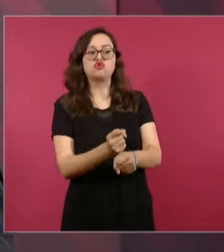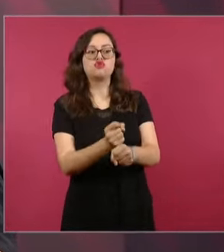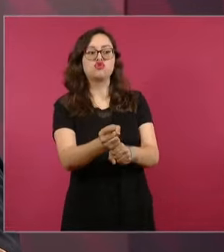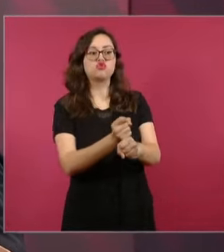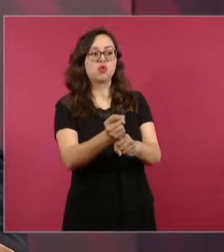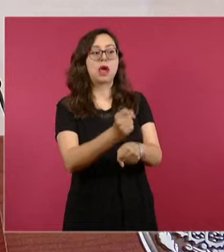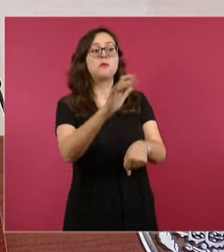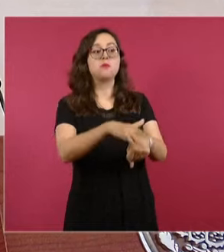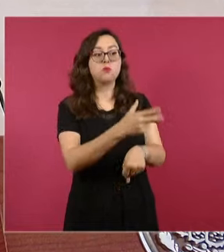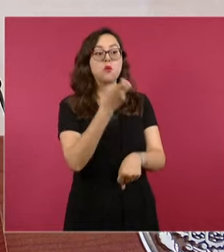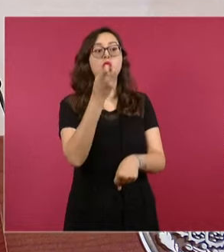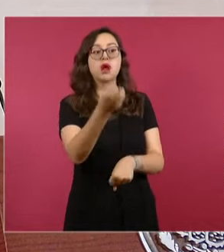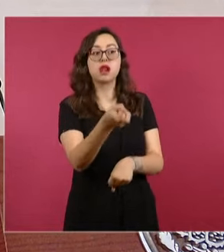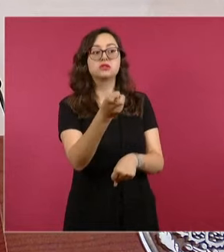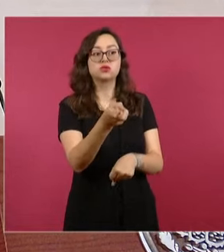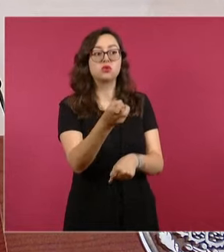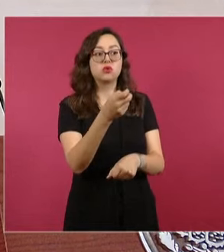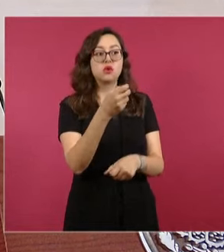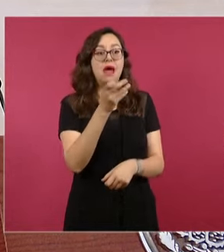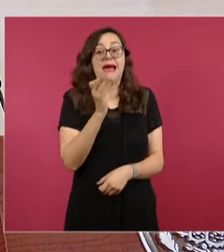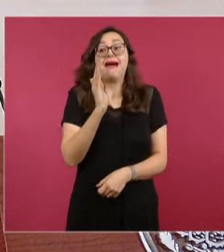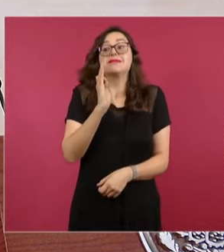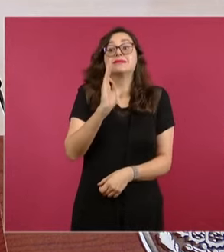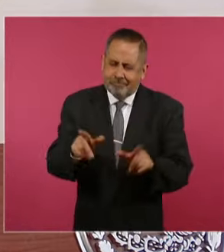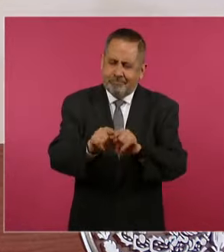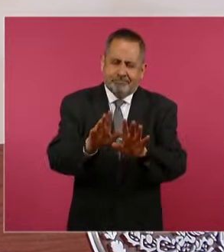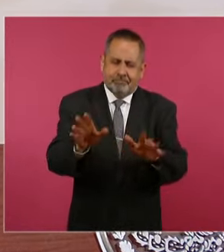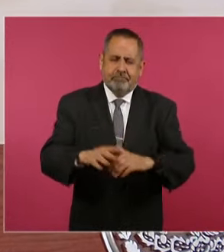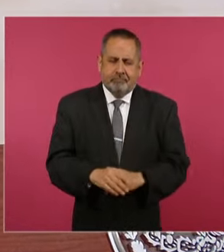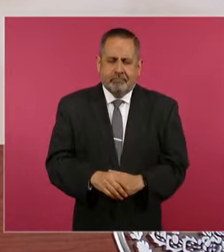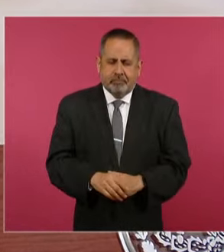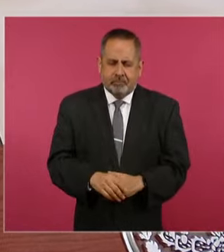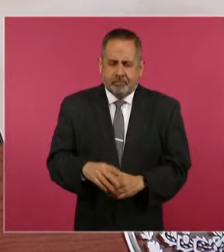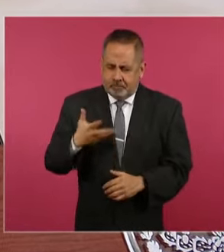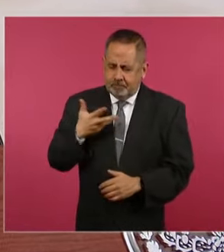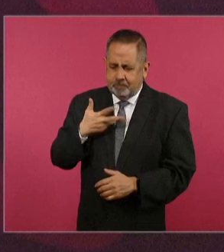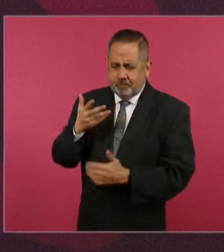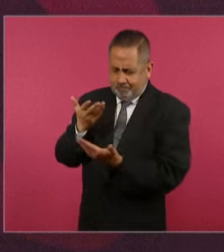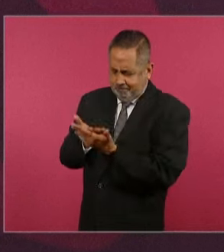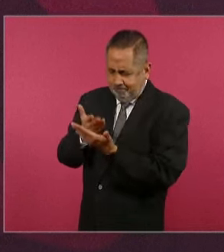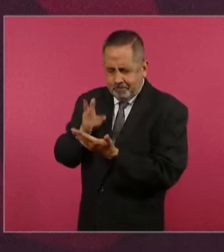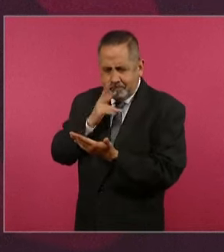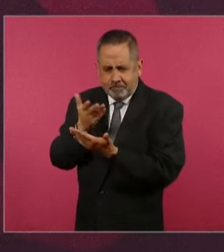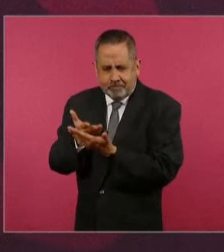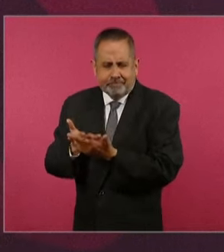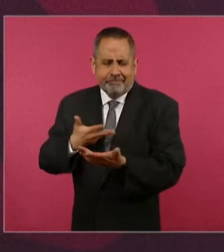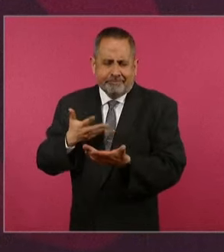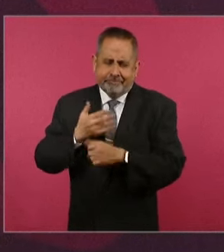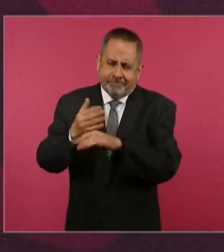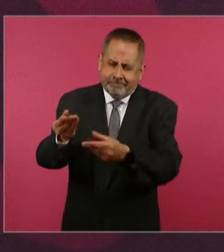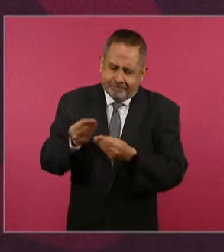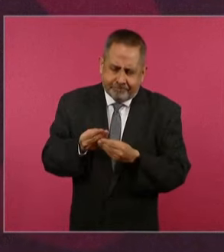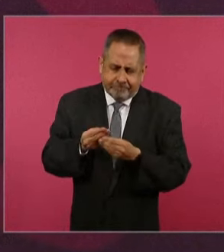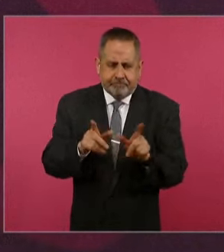pertenecerían a siete familias de diferentes de Culiacán sí tenemos información nada más que